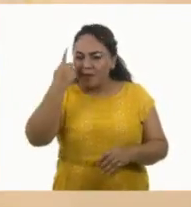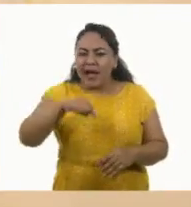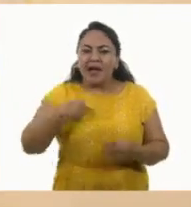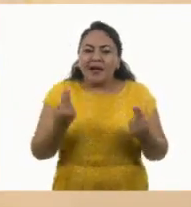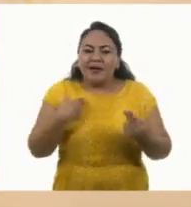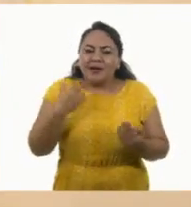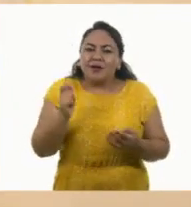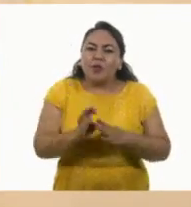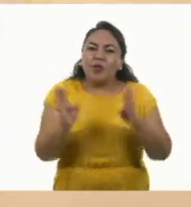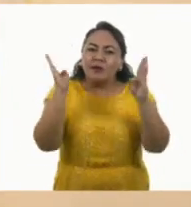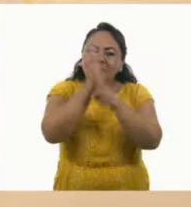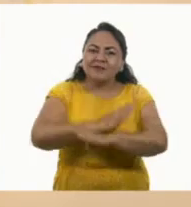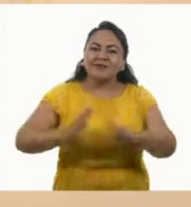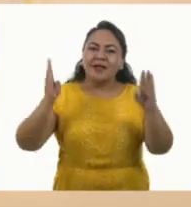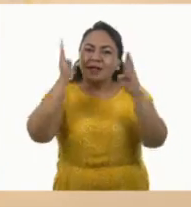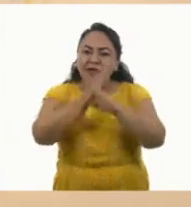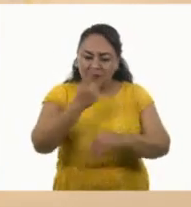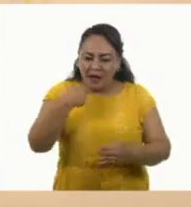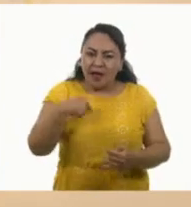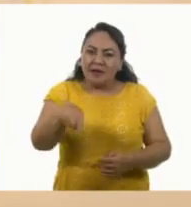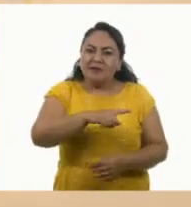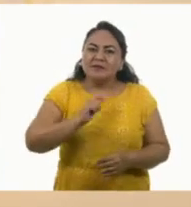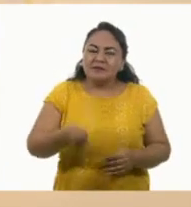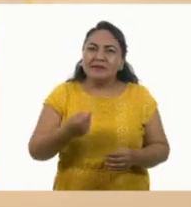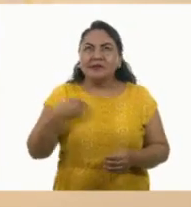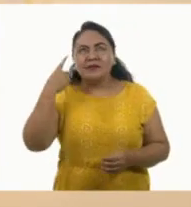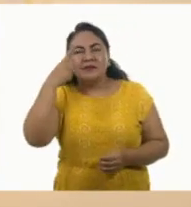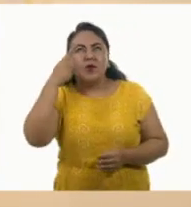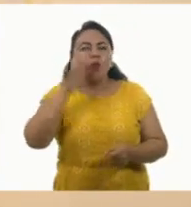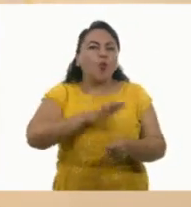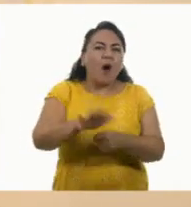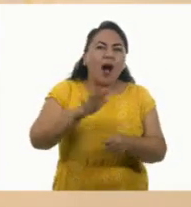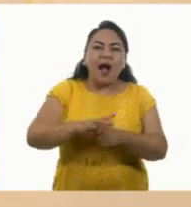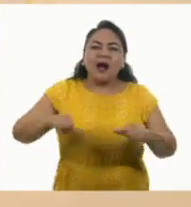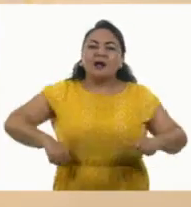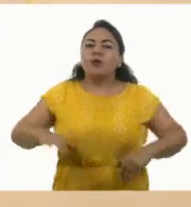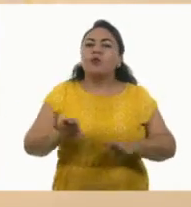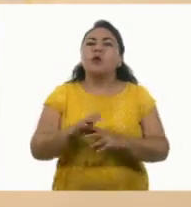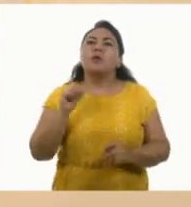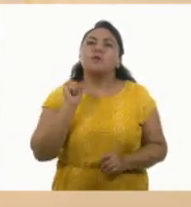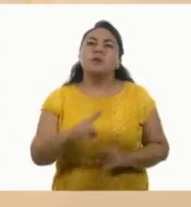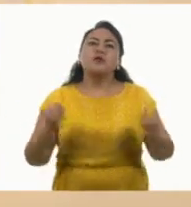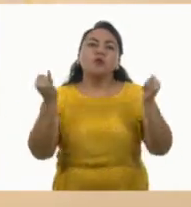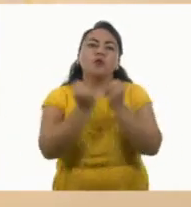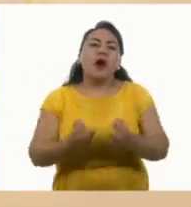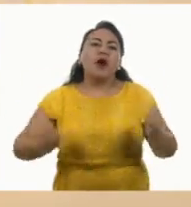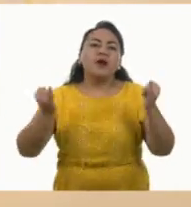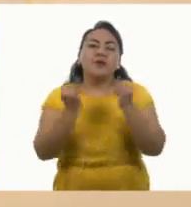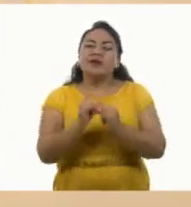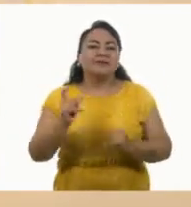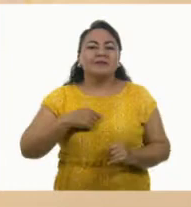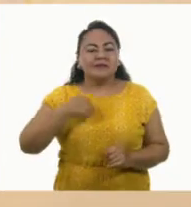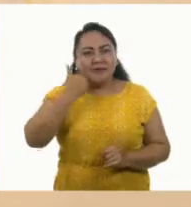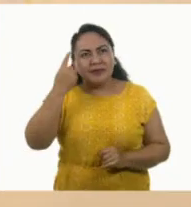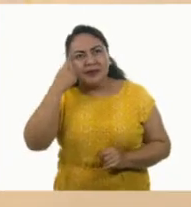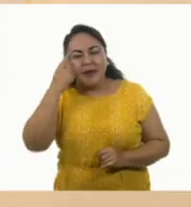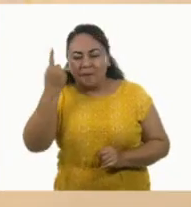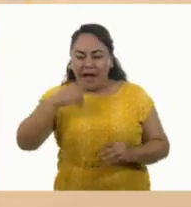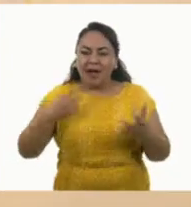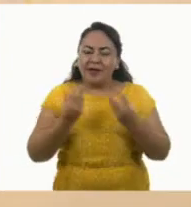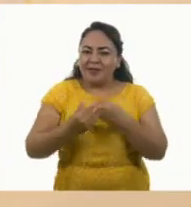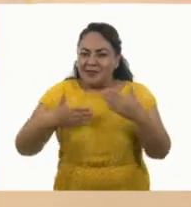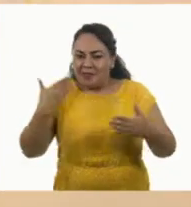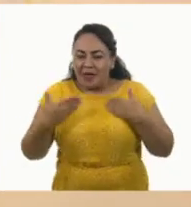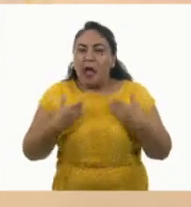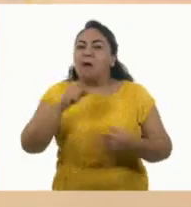tiempo con nuestros seres queridos. ¿Qué actividades podemos hacer para salir de la rutina diaria, en donde podamos divertirnos y al mismo